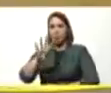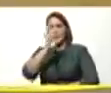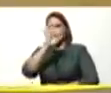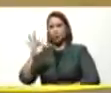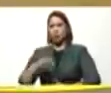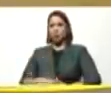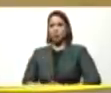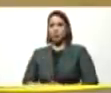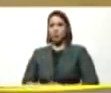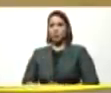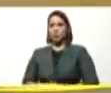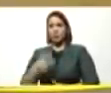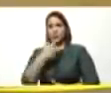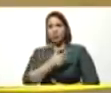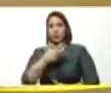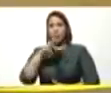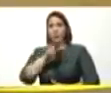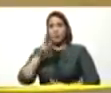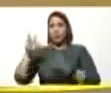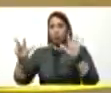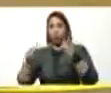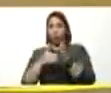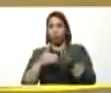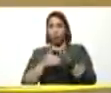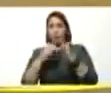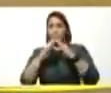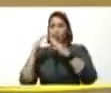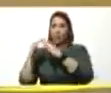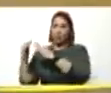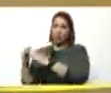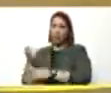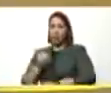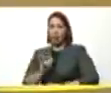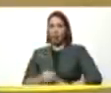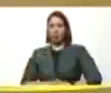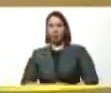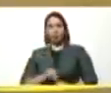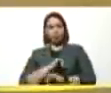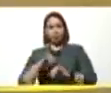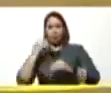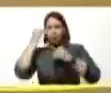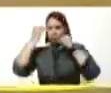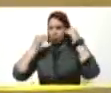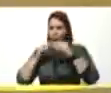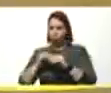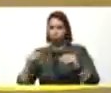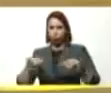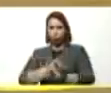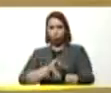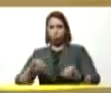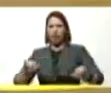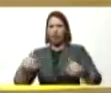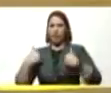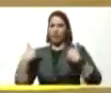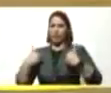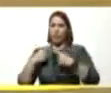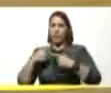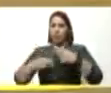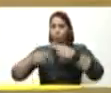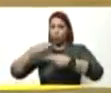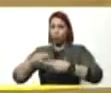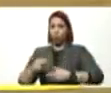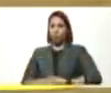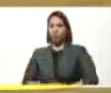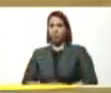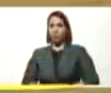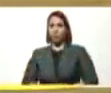34%. 328.000 viviendas se encuentran ya planificadas en terrenos ya afectados para su construcción,